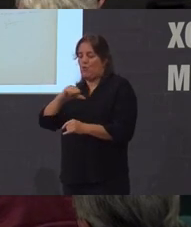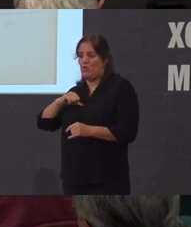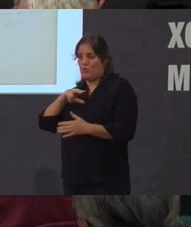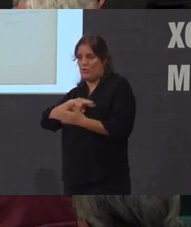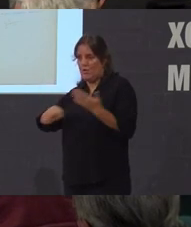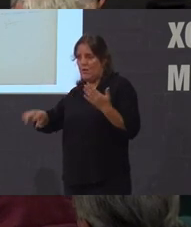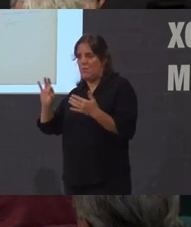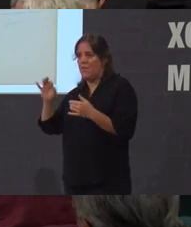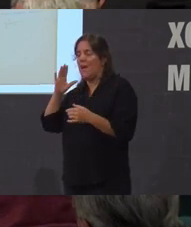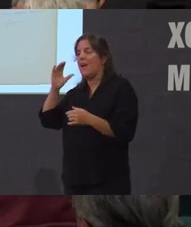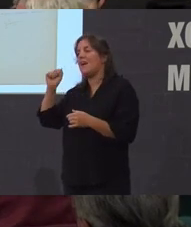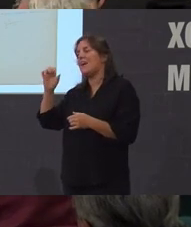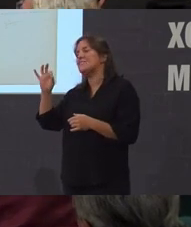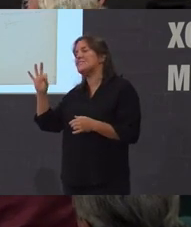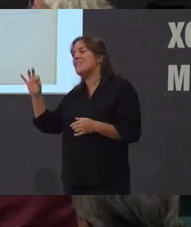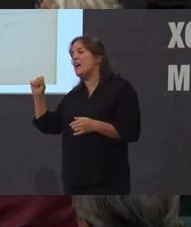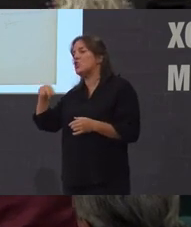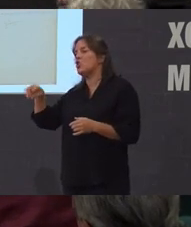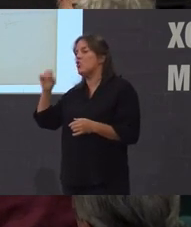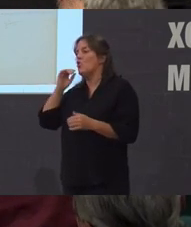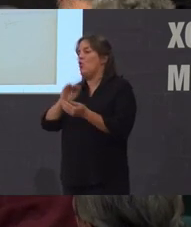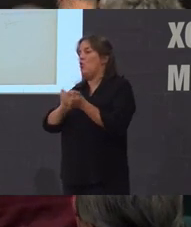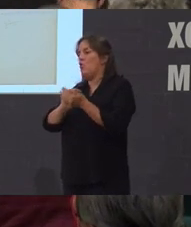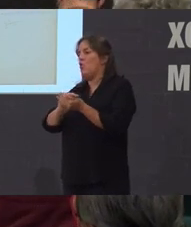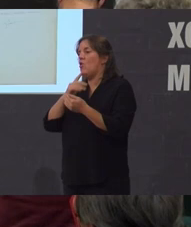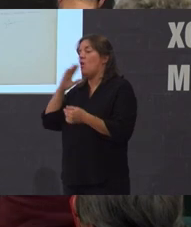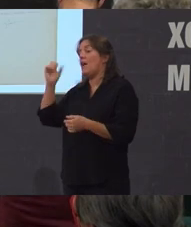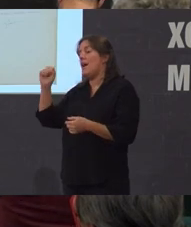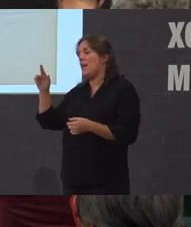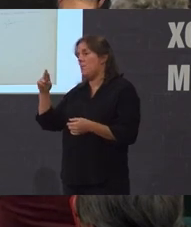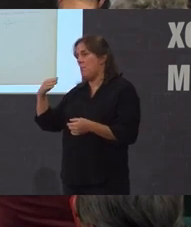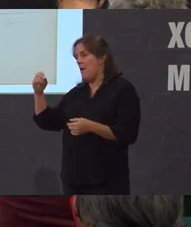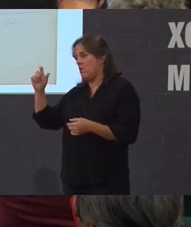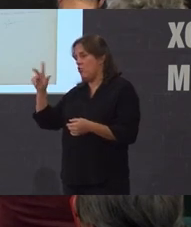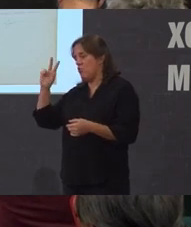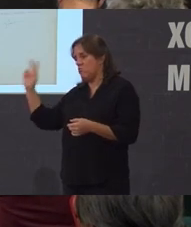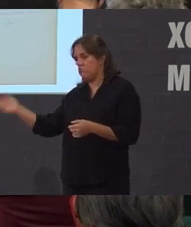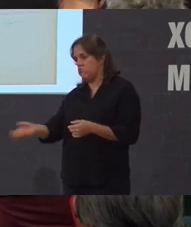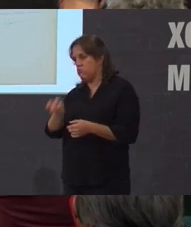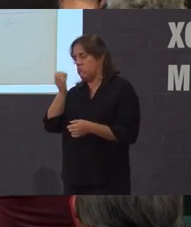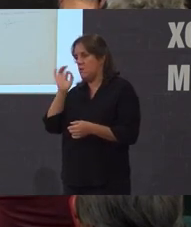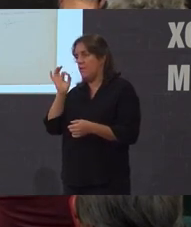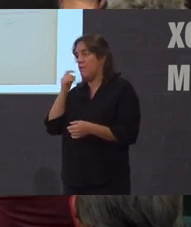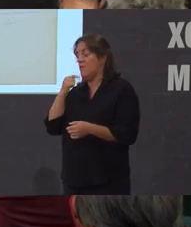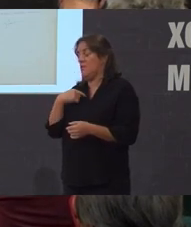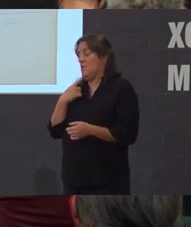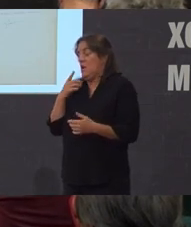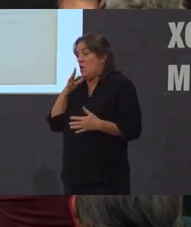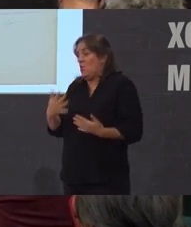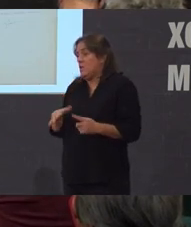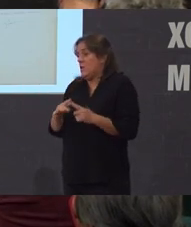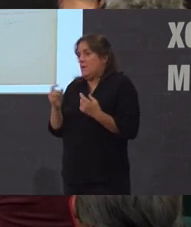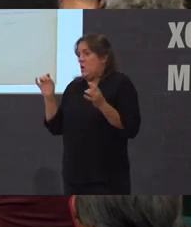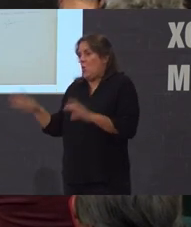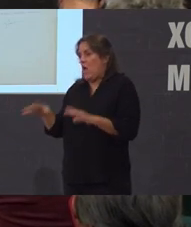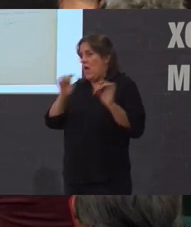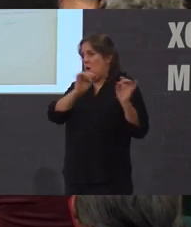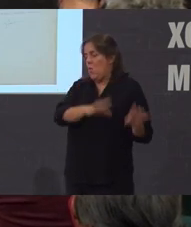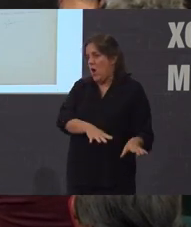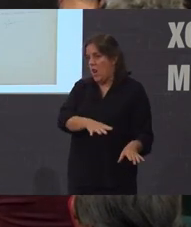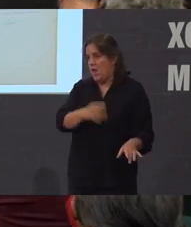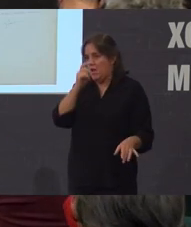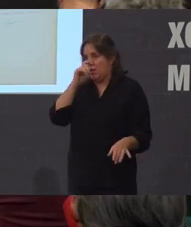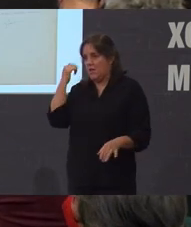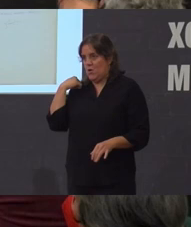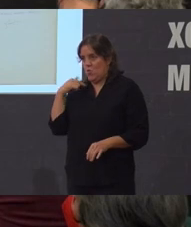etc. Ben, quero dicir que lamentablemente estamos na mesma. Isto, xa por non